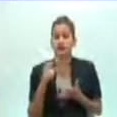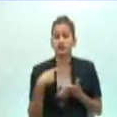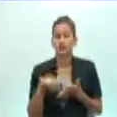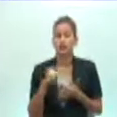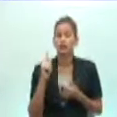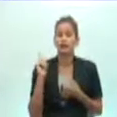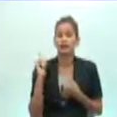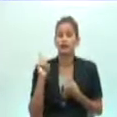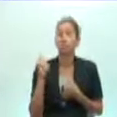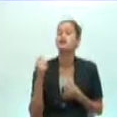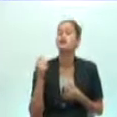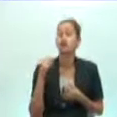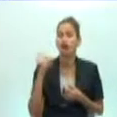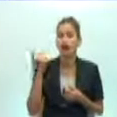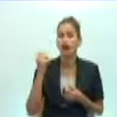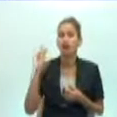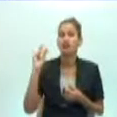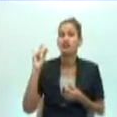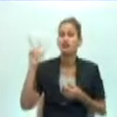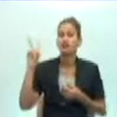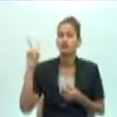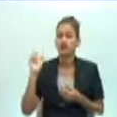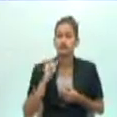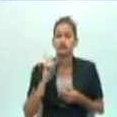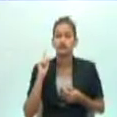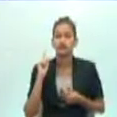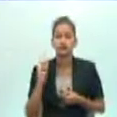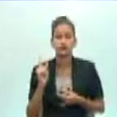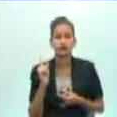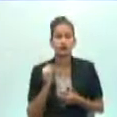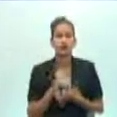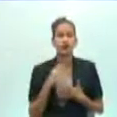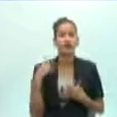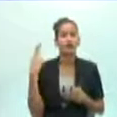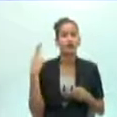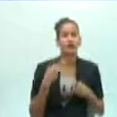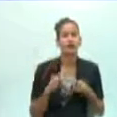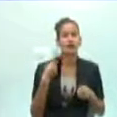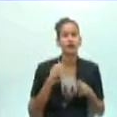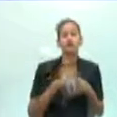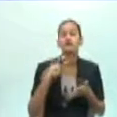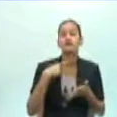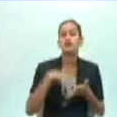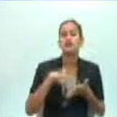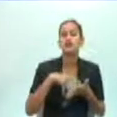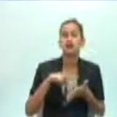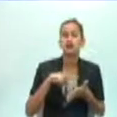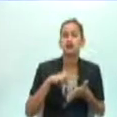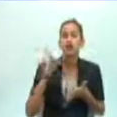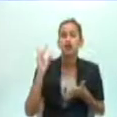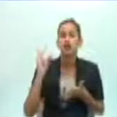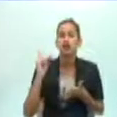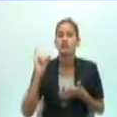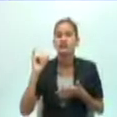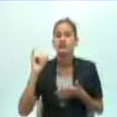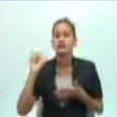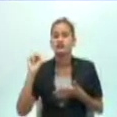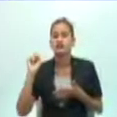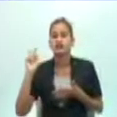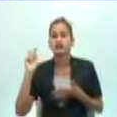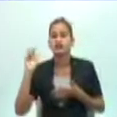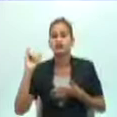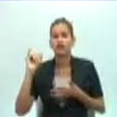adverbio. A esto es a lo que llamamos tilde distintiva, porque fíjense que los monosílabos no llevan